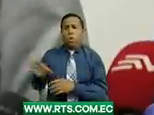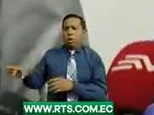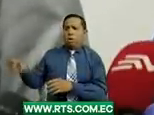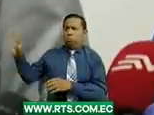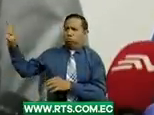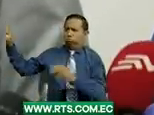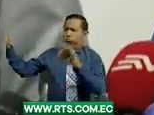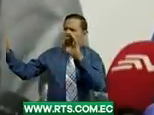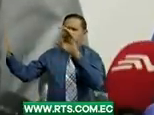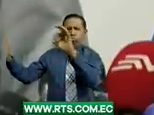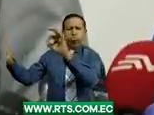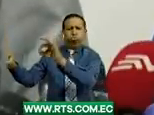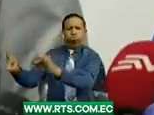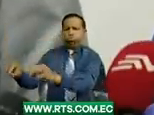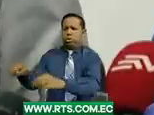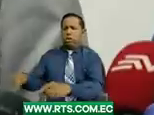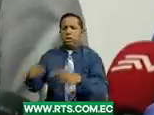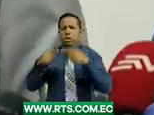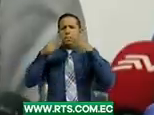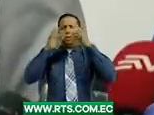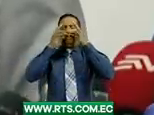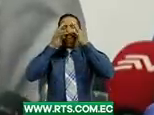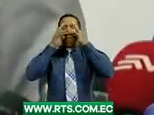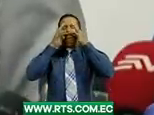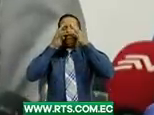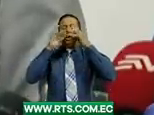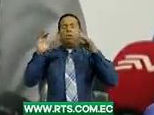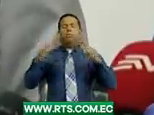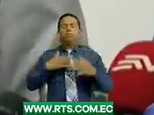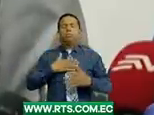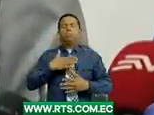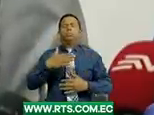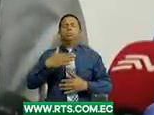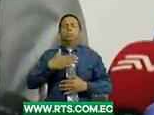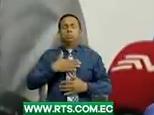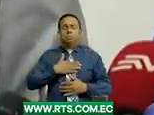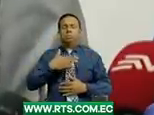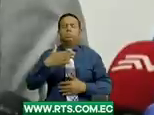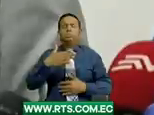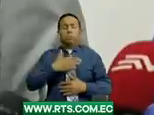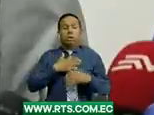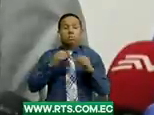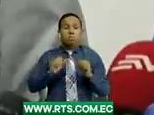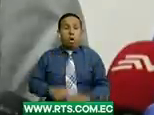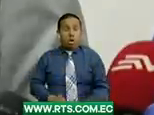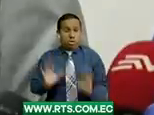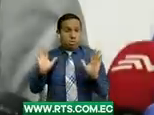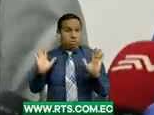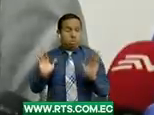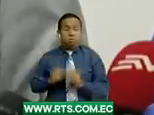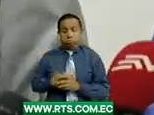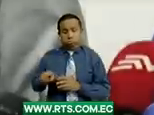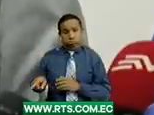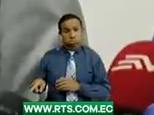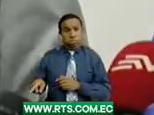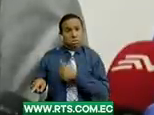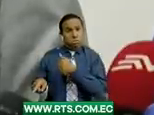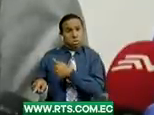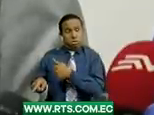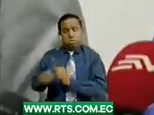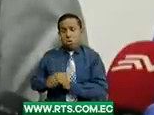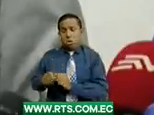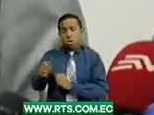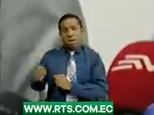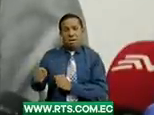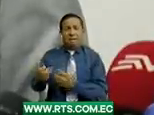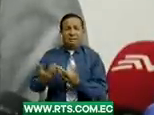mecánica que le permite respirar. Existe compromiso hemodinámico, que se llama, o sea, compromiso de